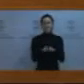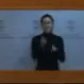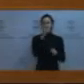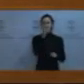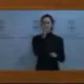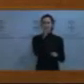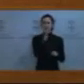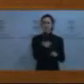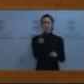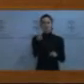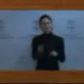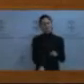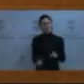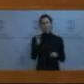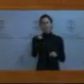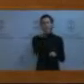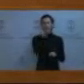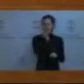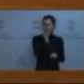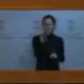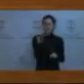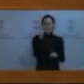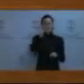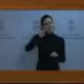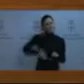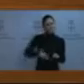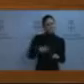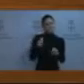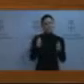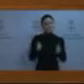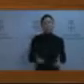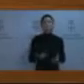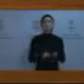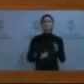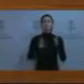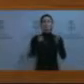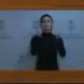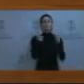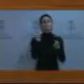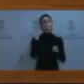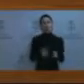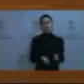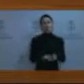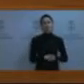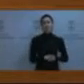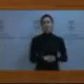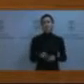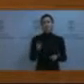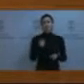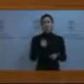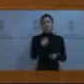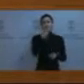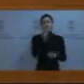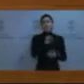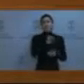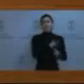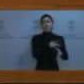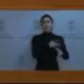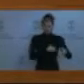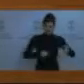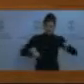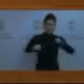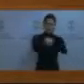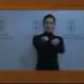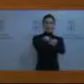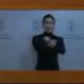que usted, señor Llamazares, he de reconocer que es especialista. Yo, si fuese usted,